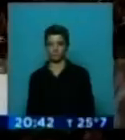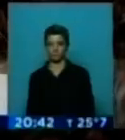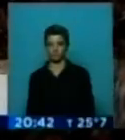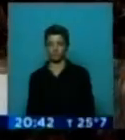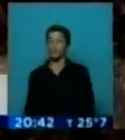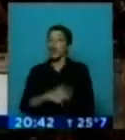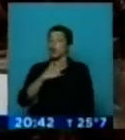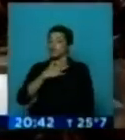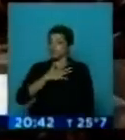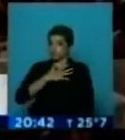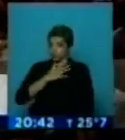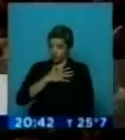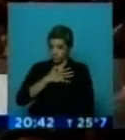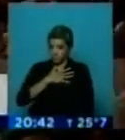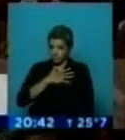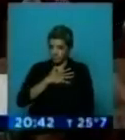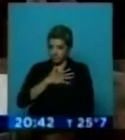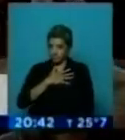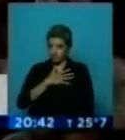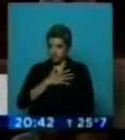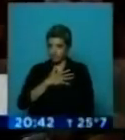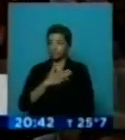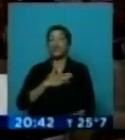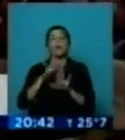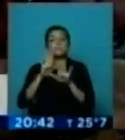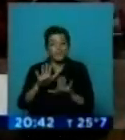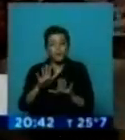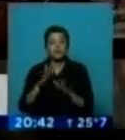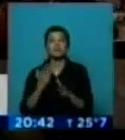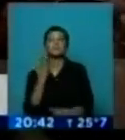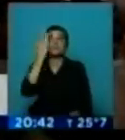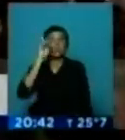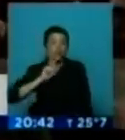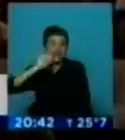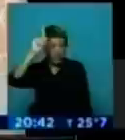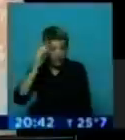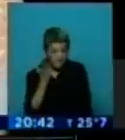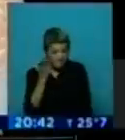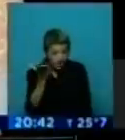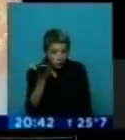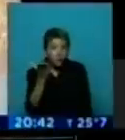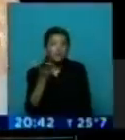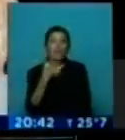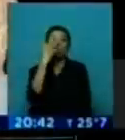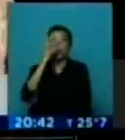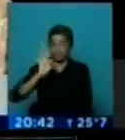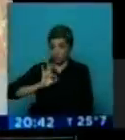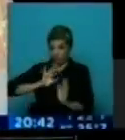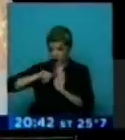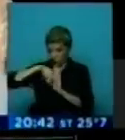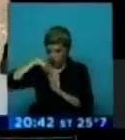que yo espero y le pido a Dios que dentro de